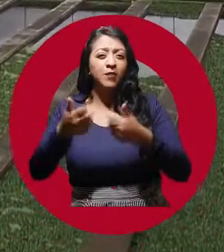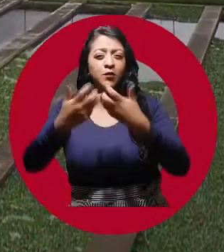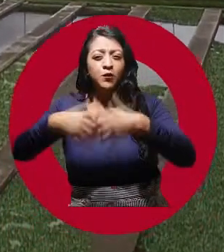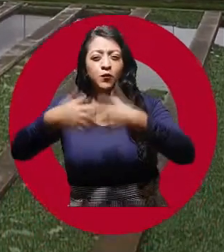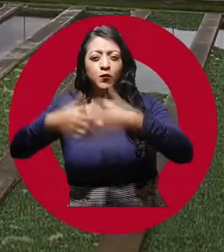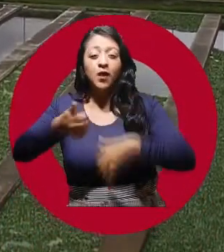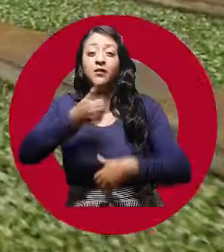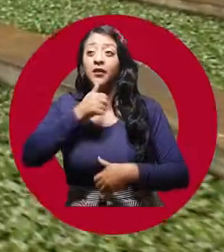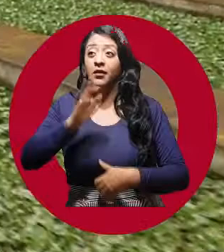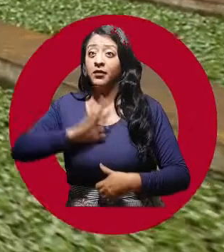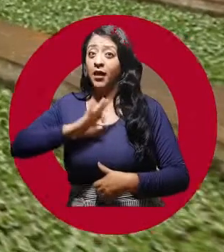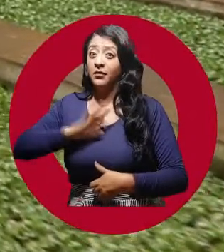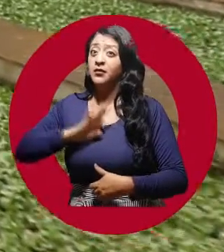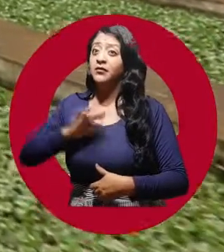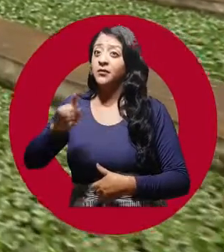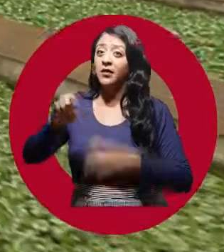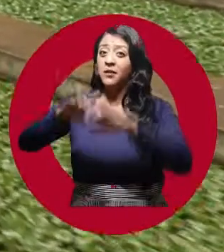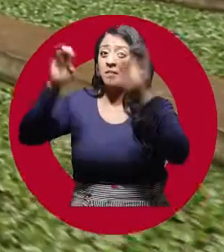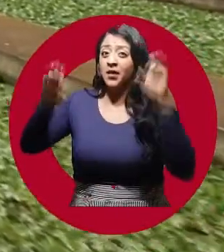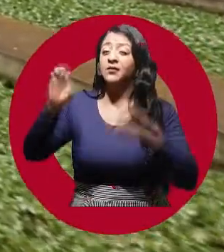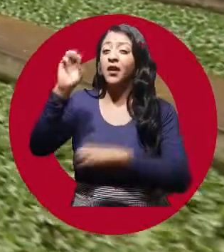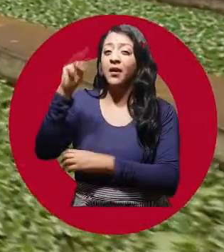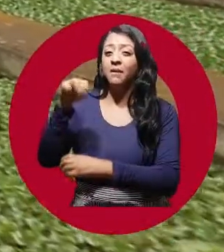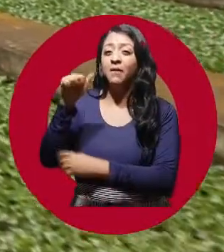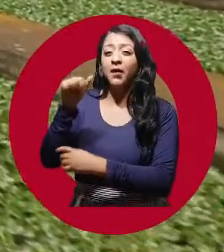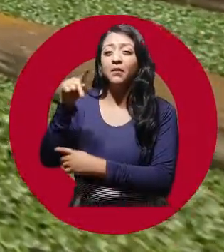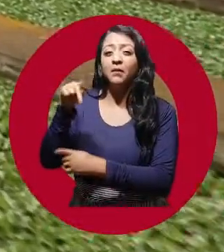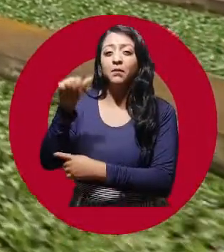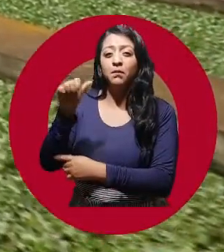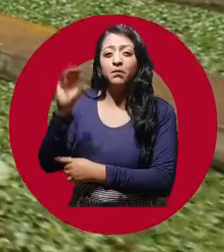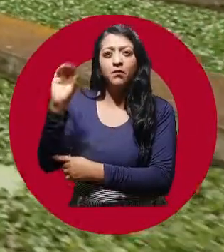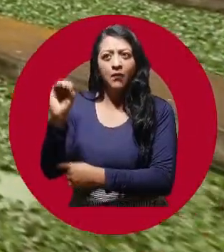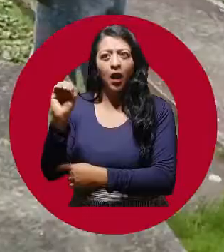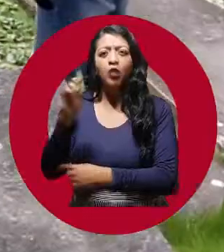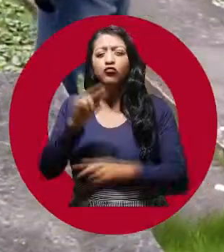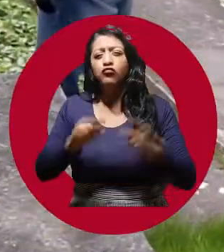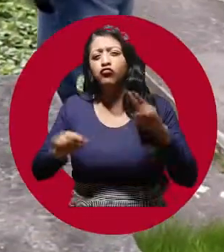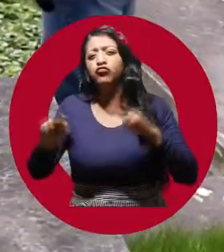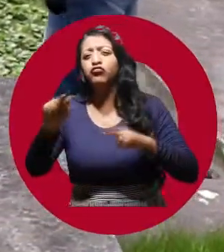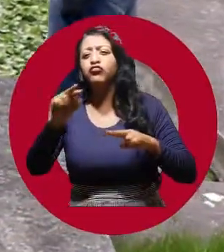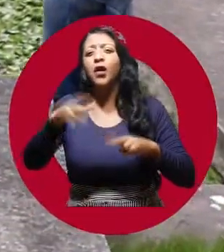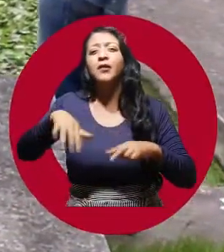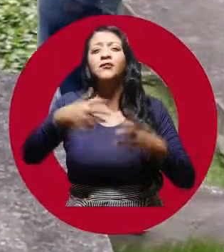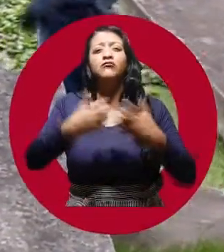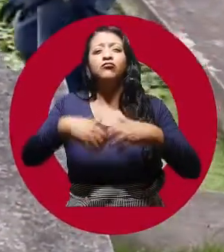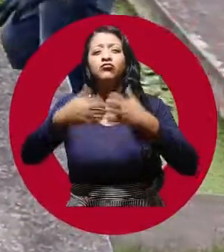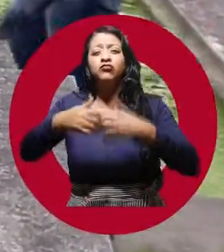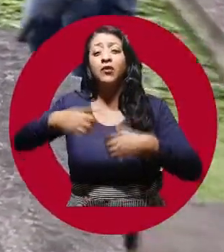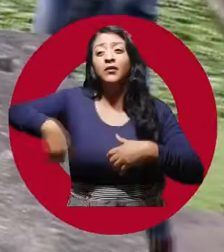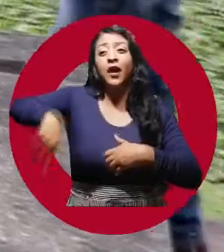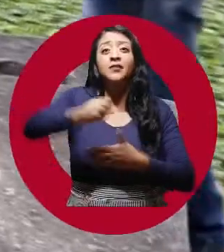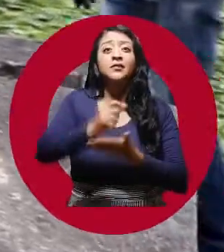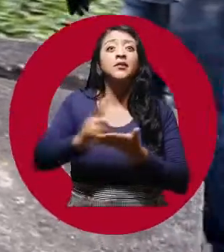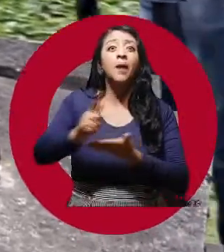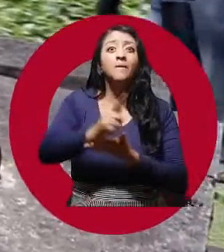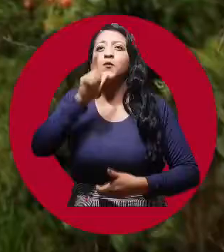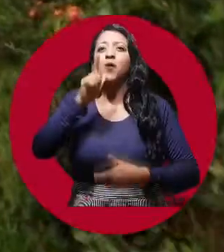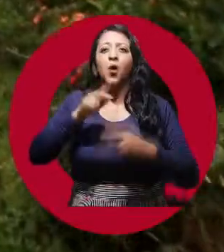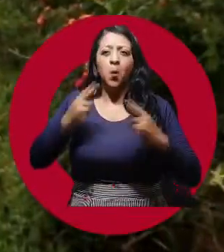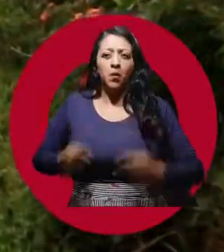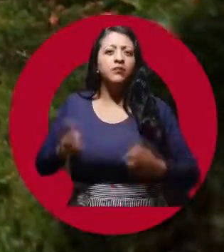EMAPAO-EPE realizaron un recorrido por las plantas de tratamiento ubicadas alrededor del lago San Pablo, que como fin tienen depurar el agua